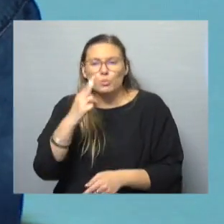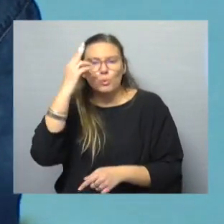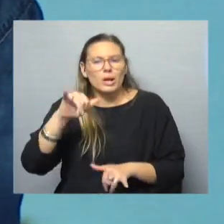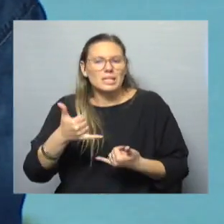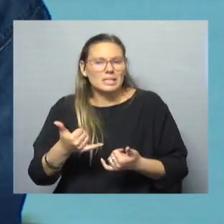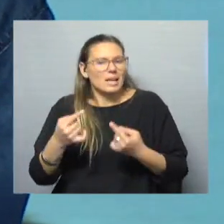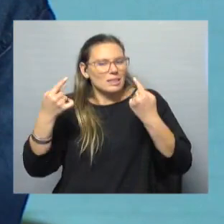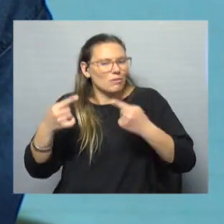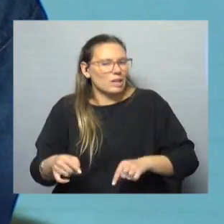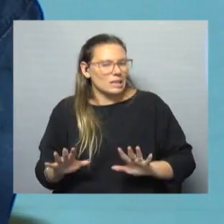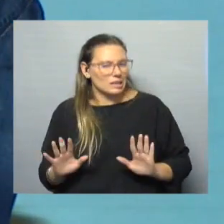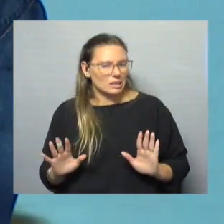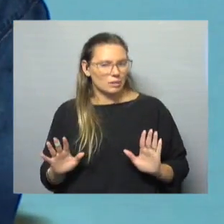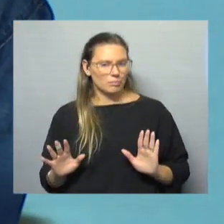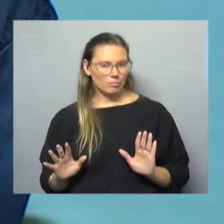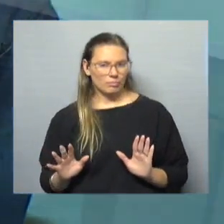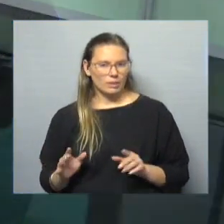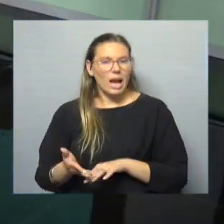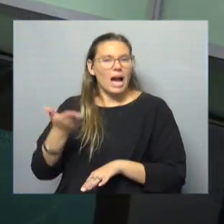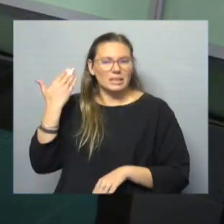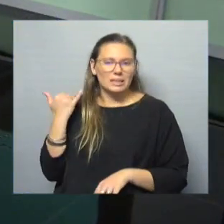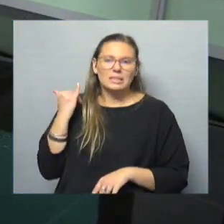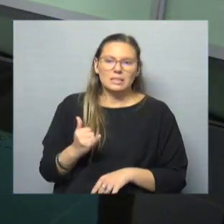como que está como... Sucedió.